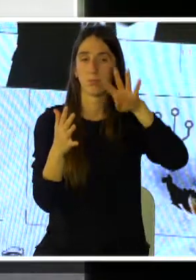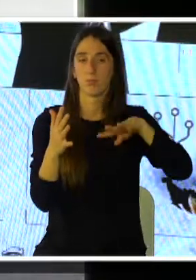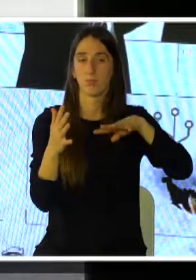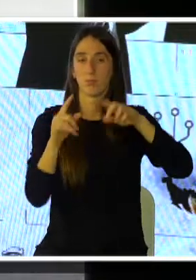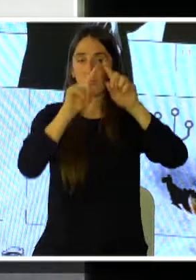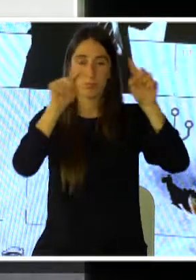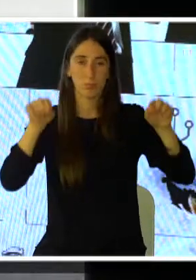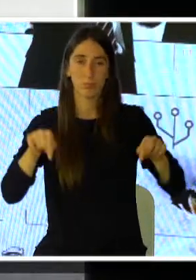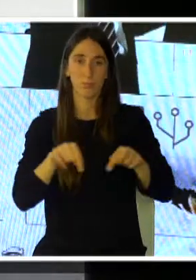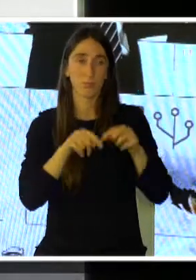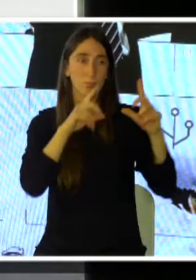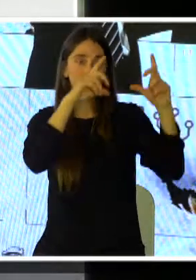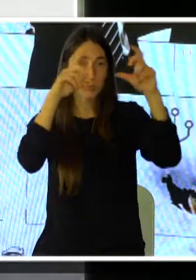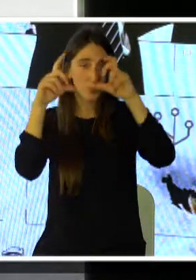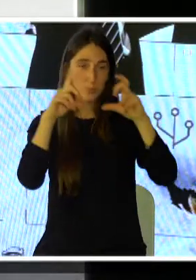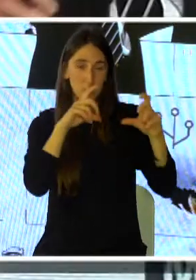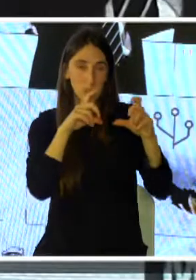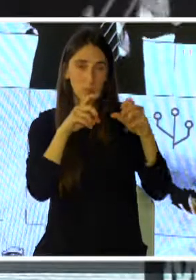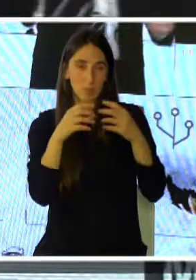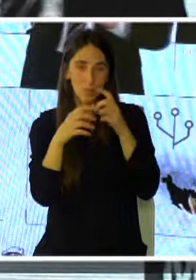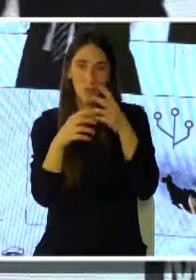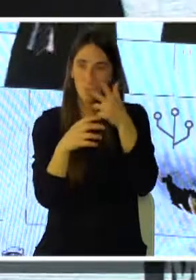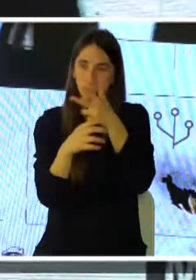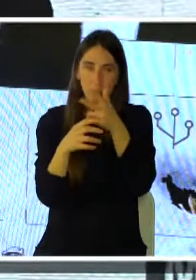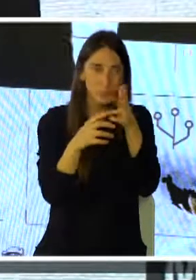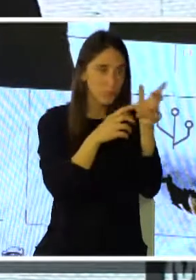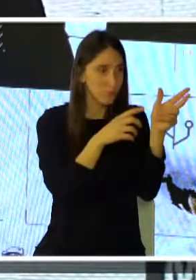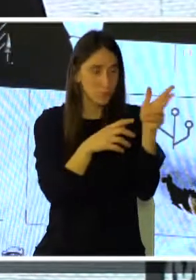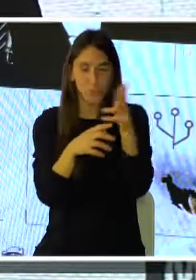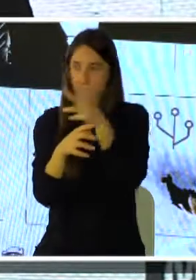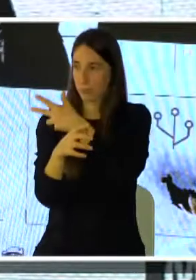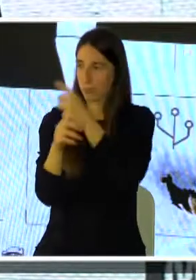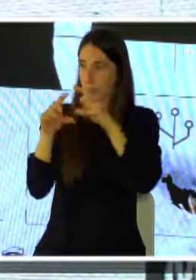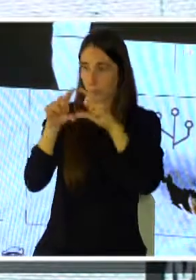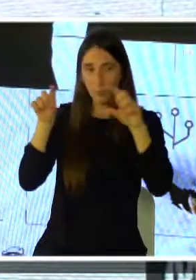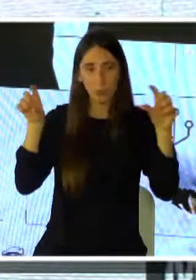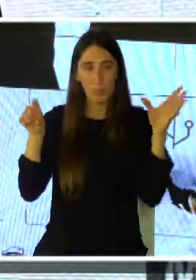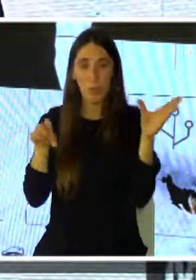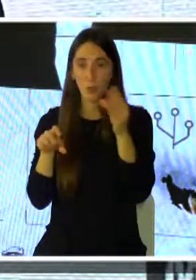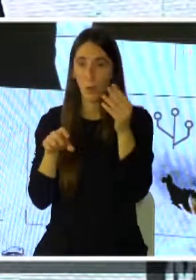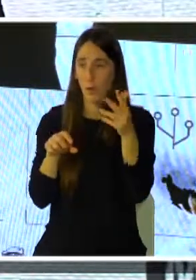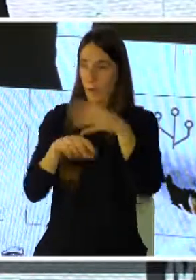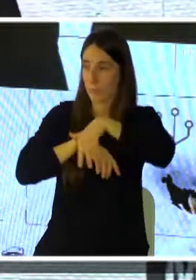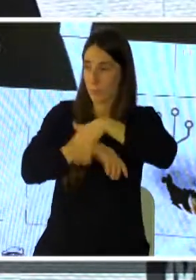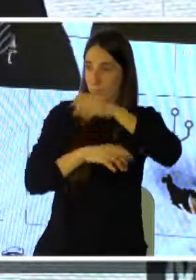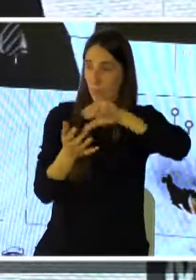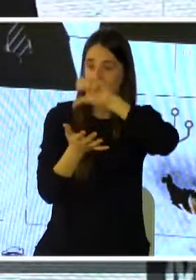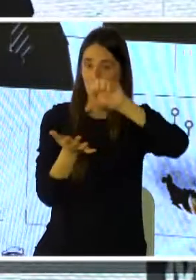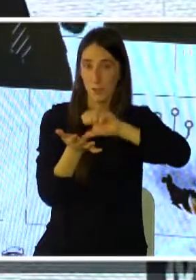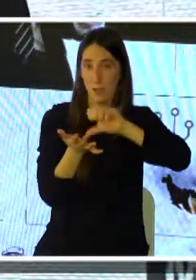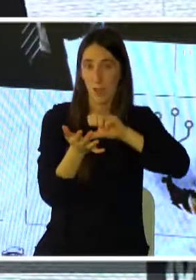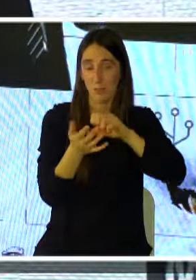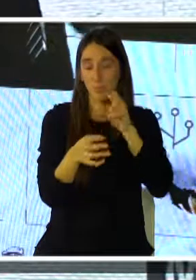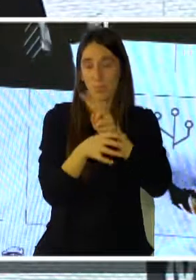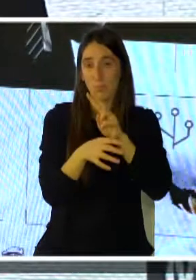estas imágenes esféricas, 360, por toda la ciudad. Eso lo que permite es hacer una medición de las